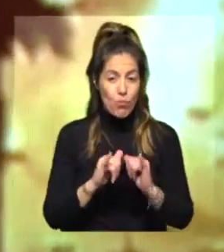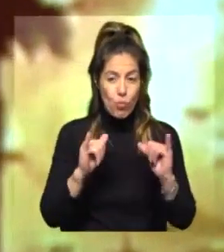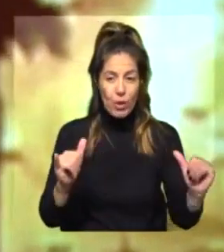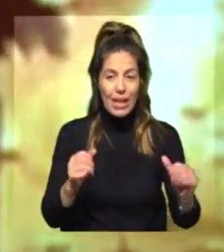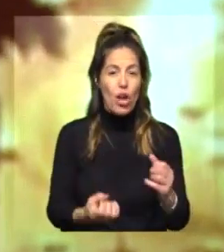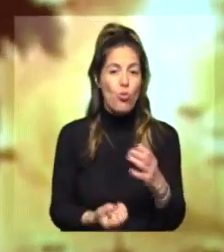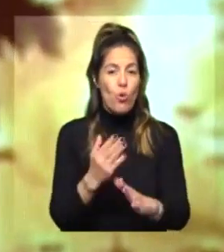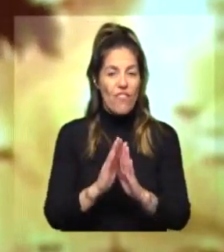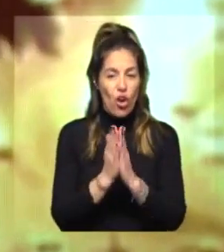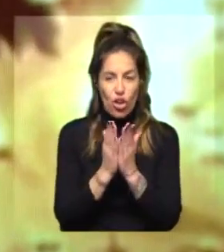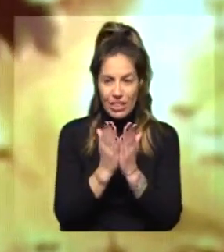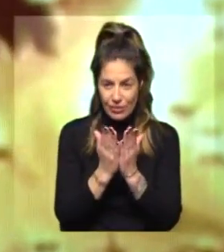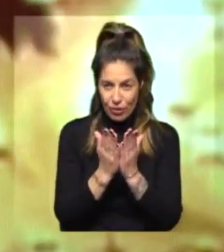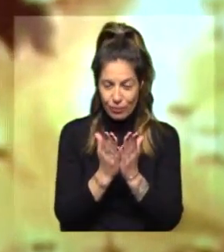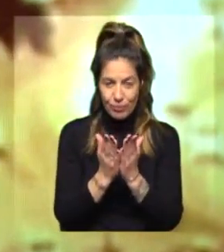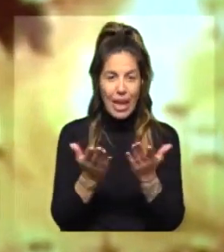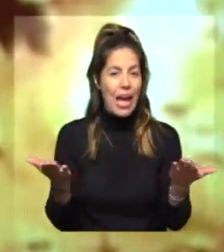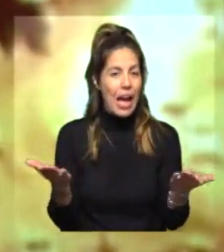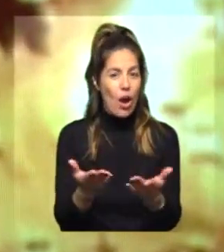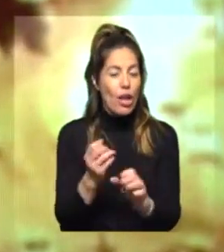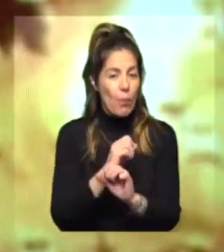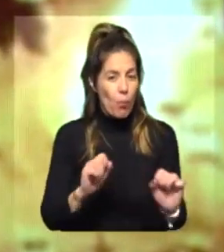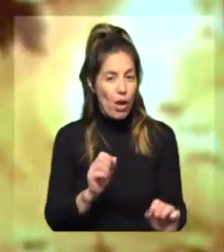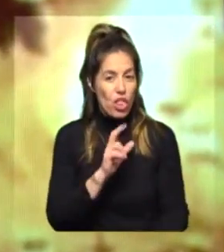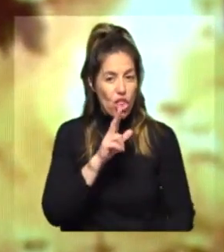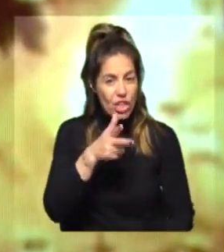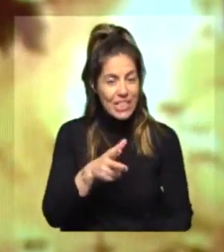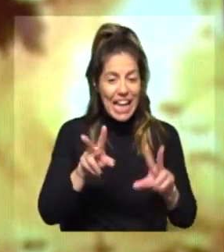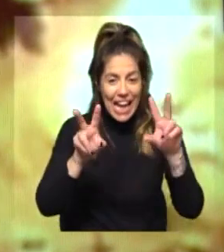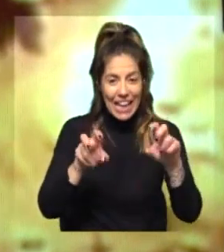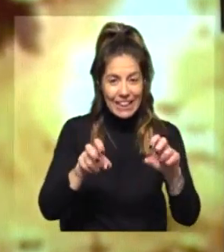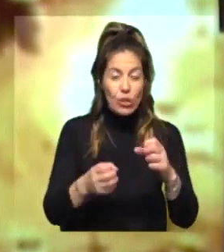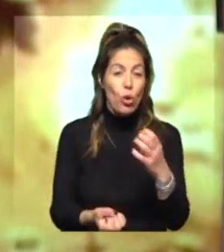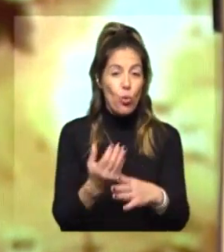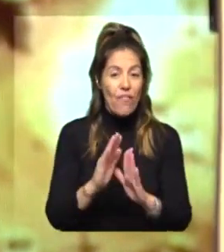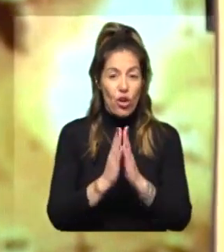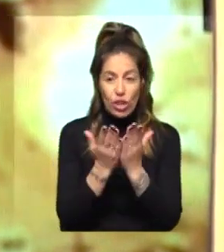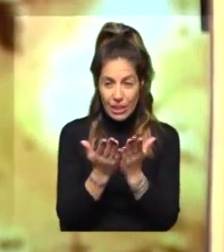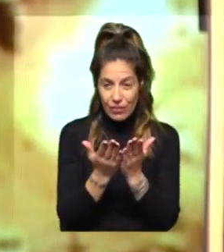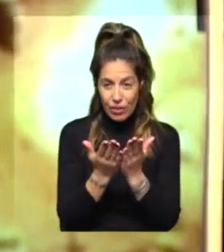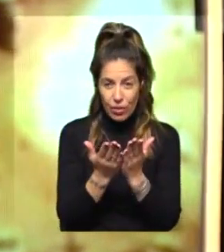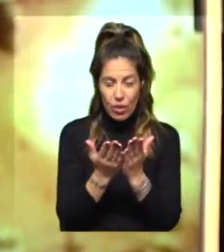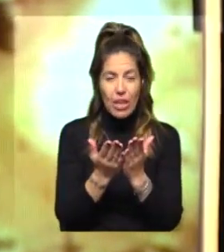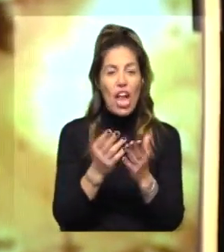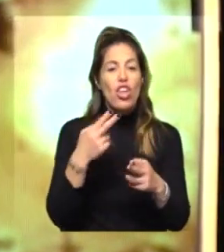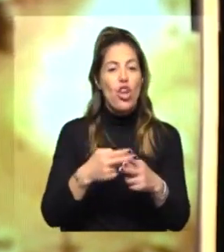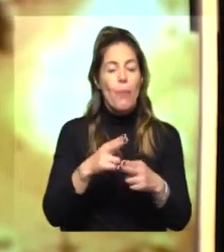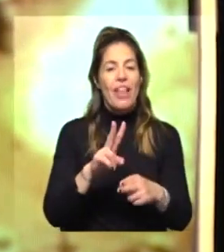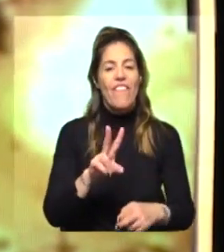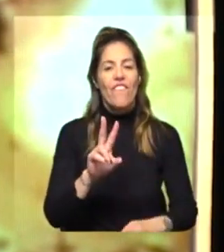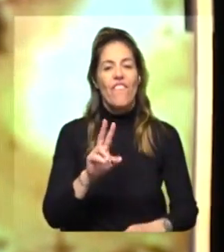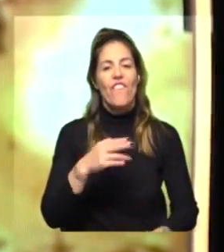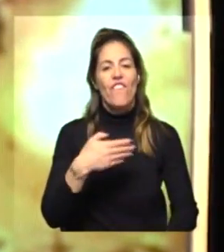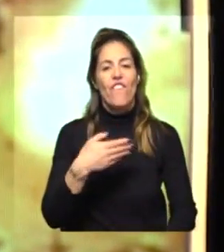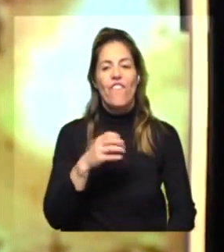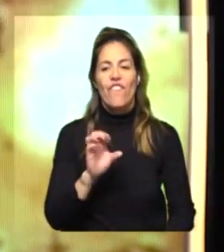libro de relatos bueno Ahora puedo decirles el título de ese nuevo libro se va a llamar vestuario con belarga